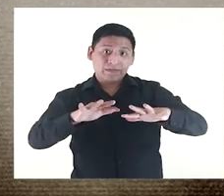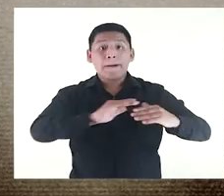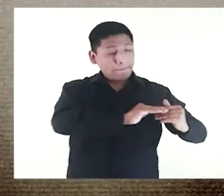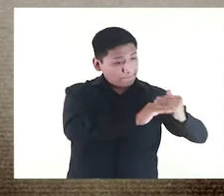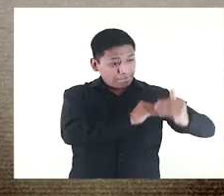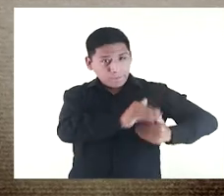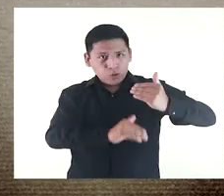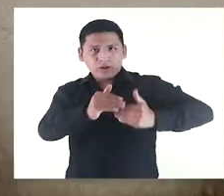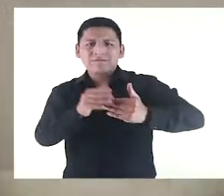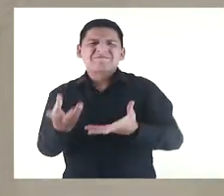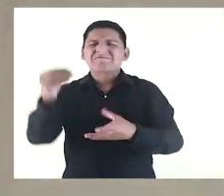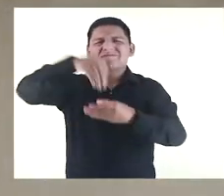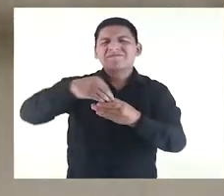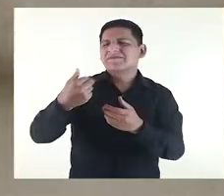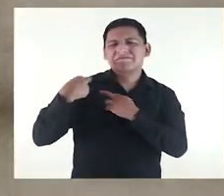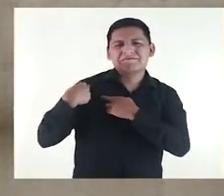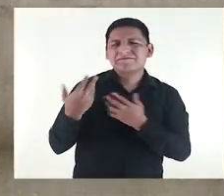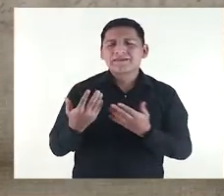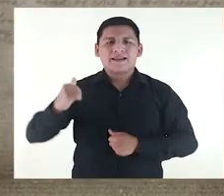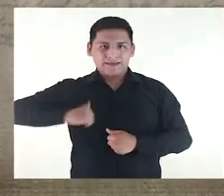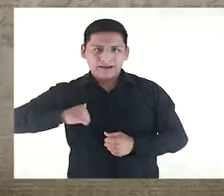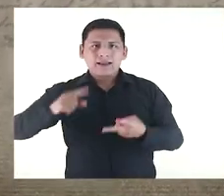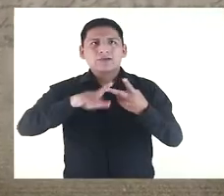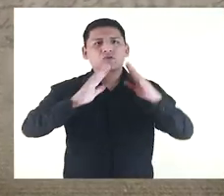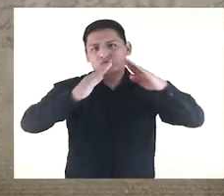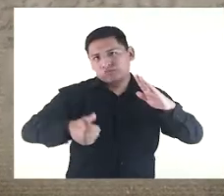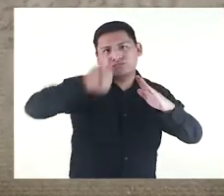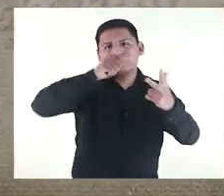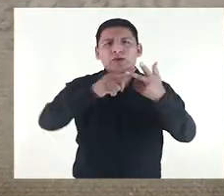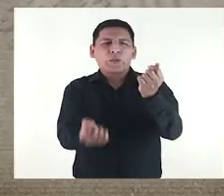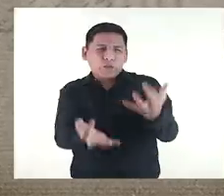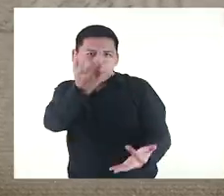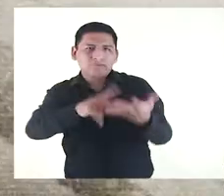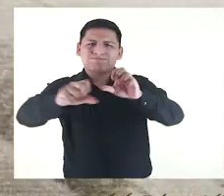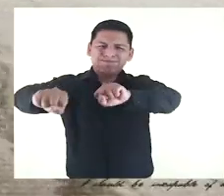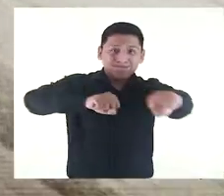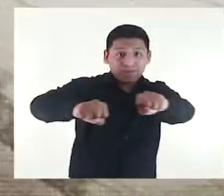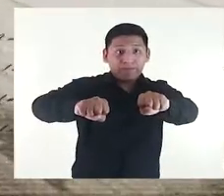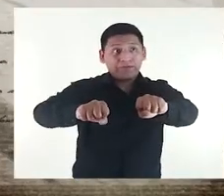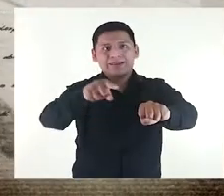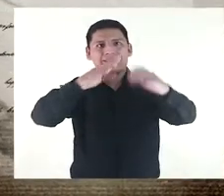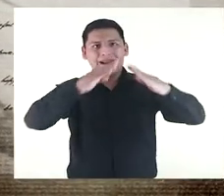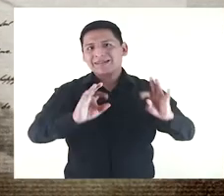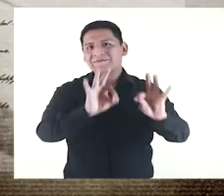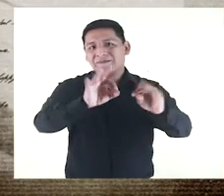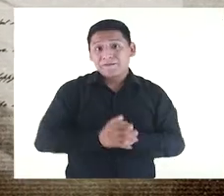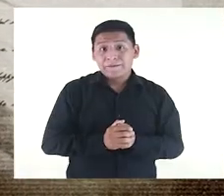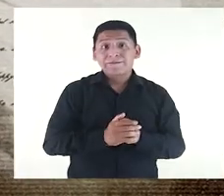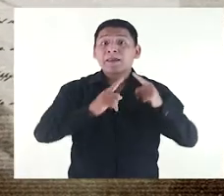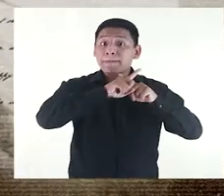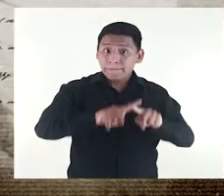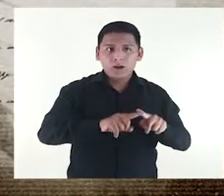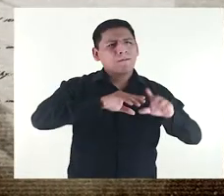demoliciones. En este proceso han tenido que ver tanto propietarios y alcaldes como terremotos e incendios. Esta casa no es ajena a ello, pero